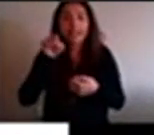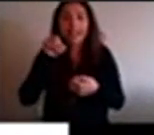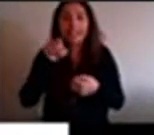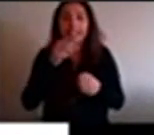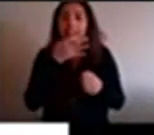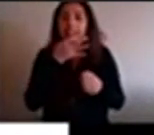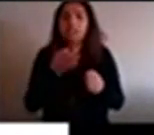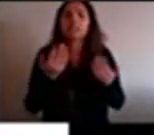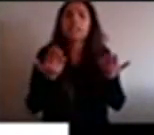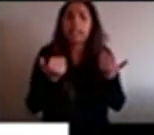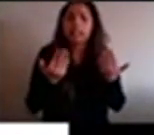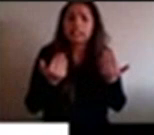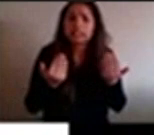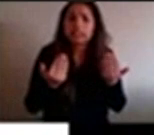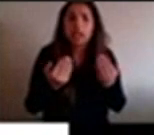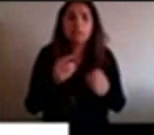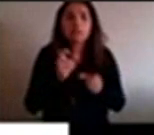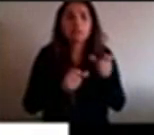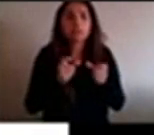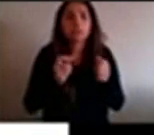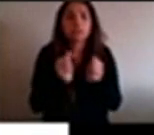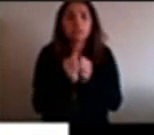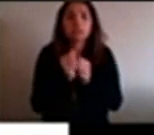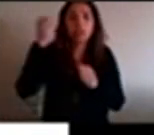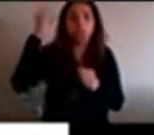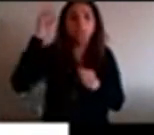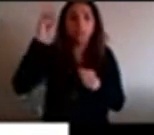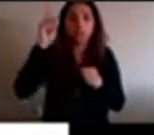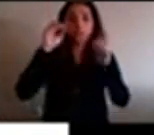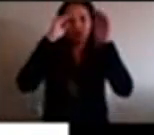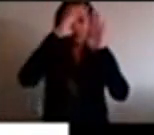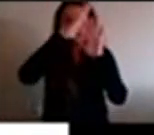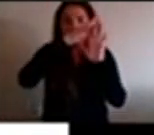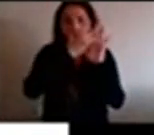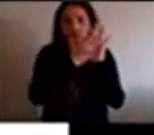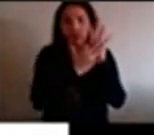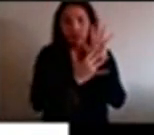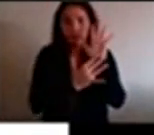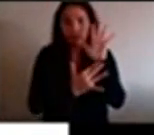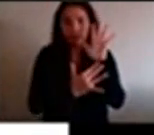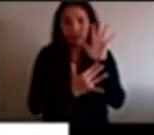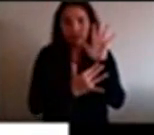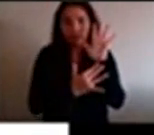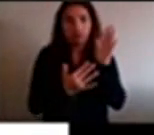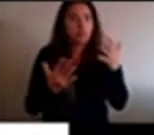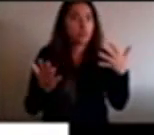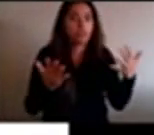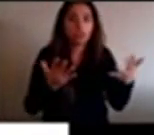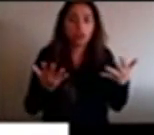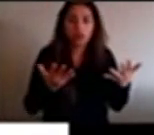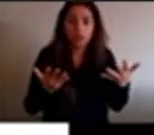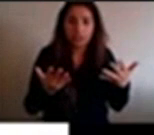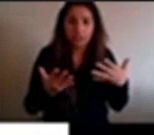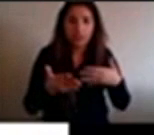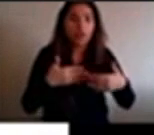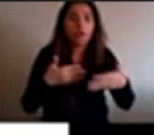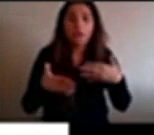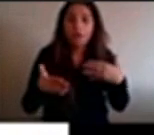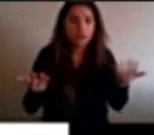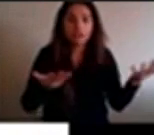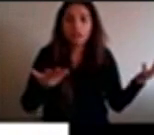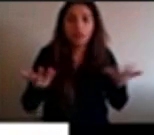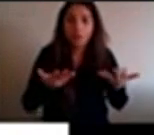existentes que habían vacantes en esta empresa, y acudieron a la ruta de empleabilidad a través de las agencias públicas de